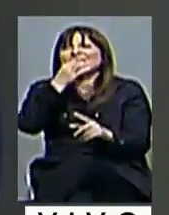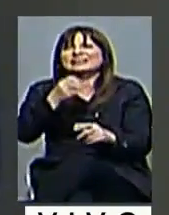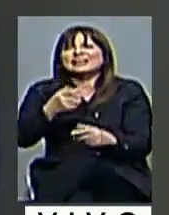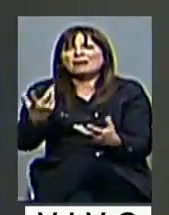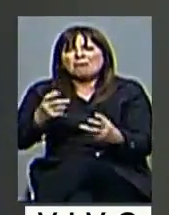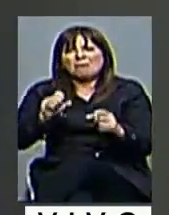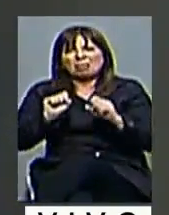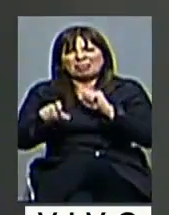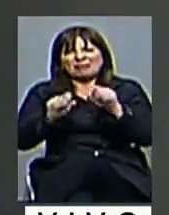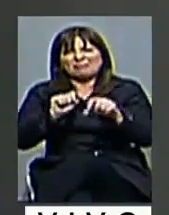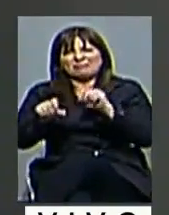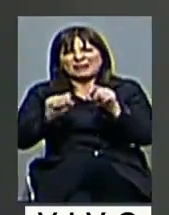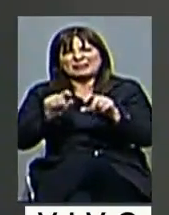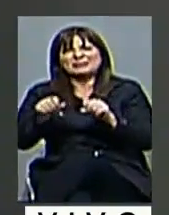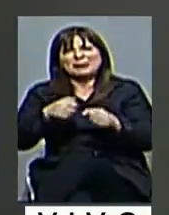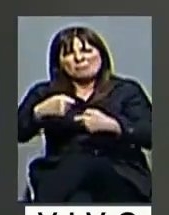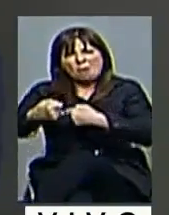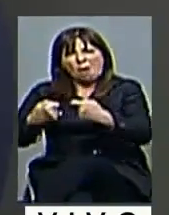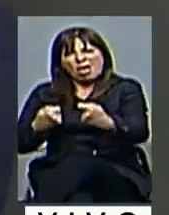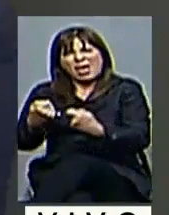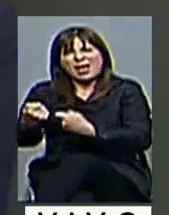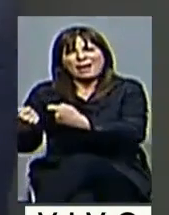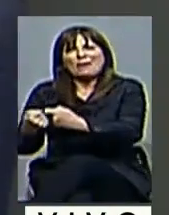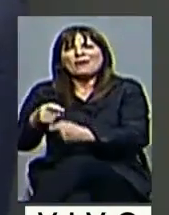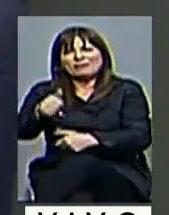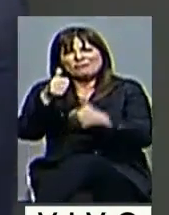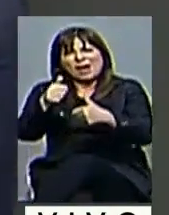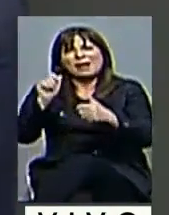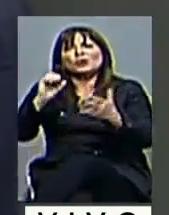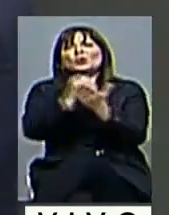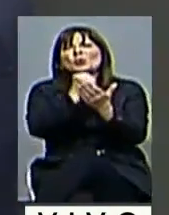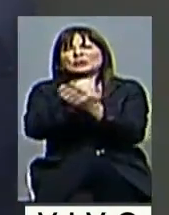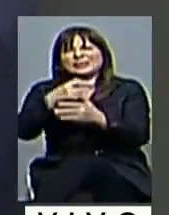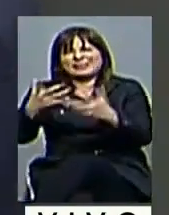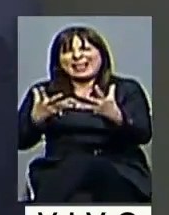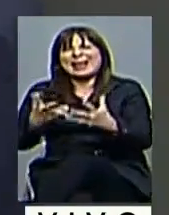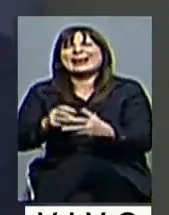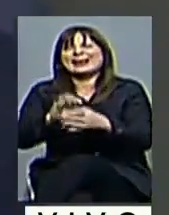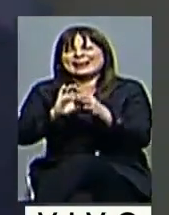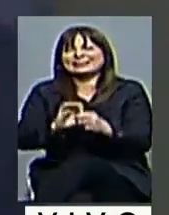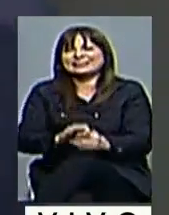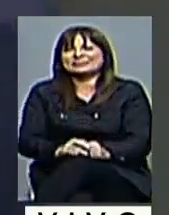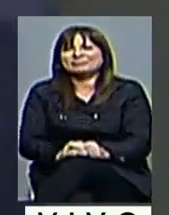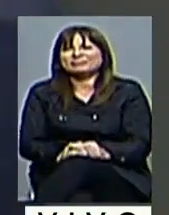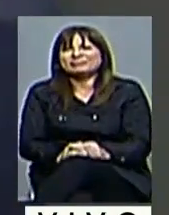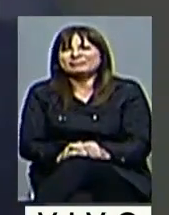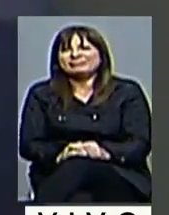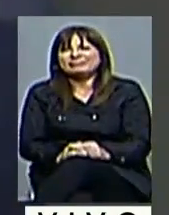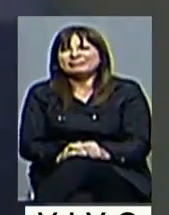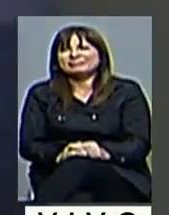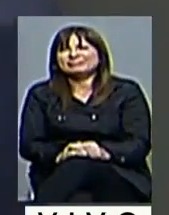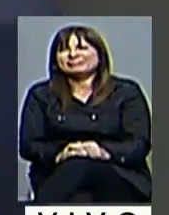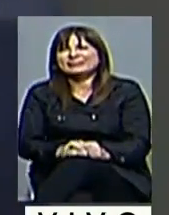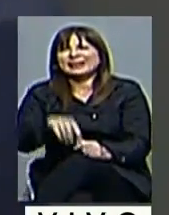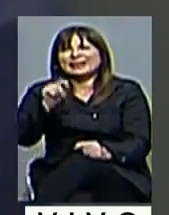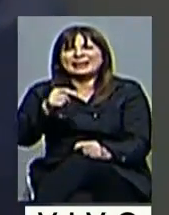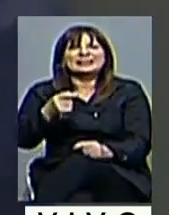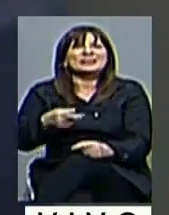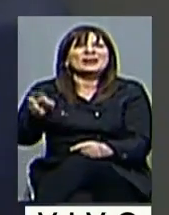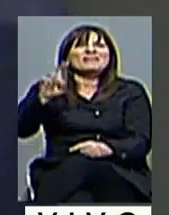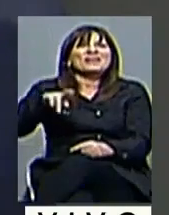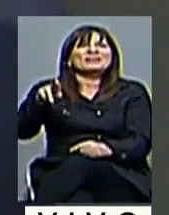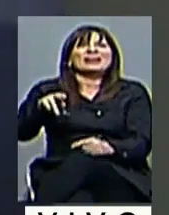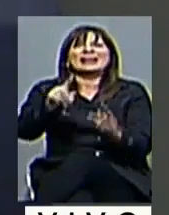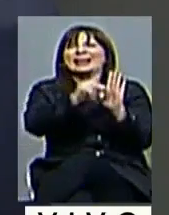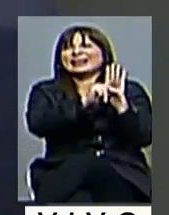notable defensa capilar del moderador. ¿Ah? Dice como que es la lucha contra la pelada, así que agradecido. Eso habría que retuitearlo.